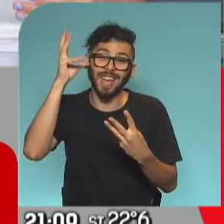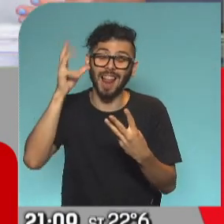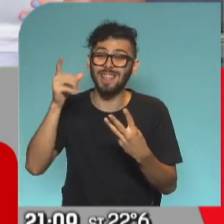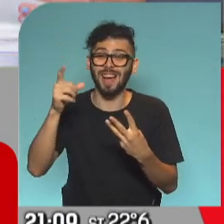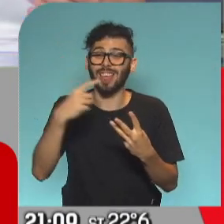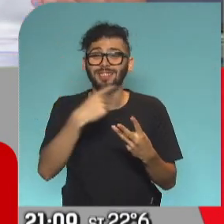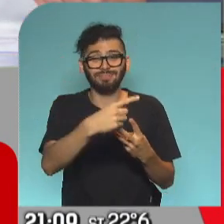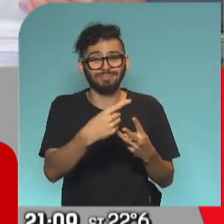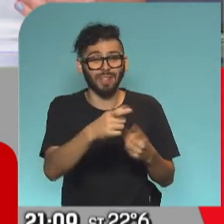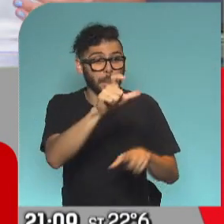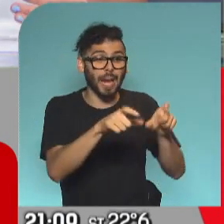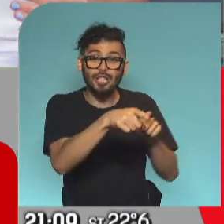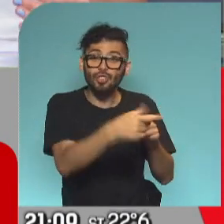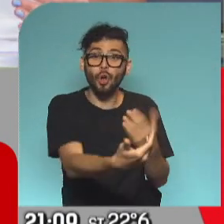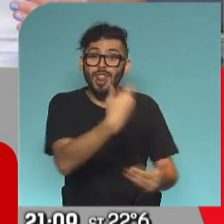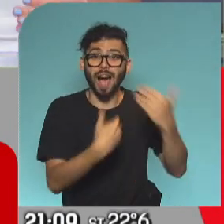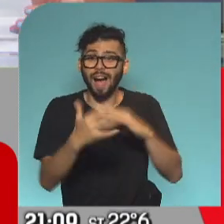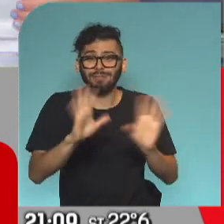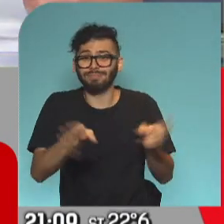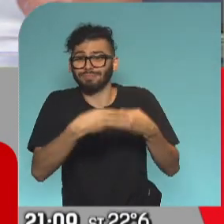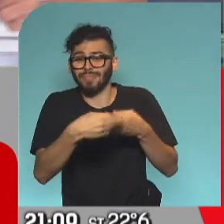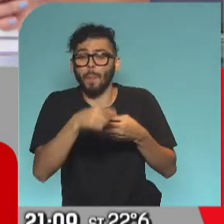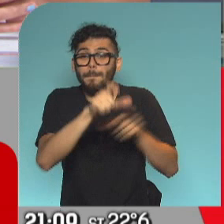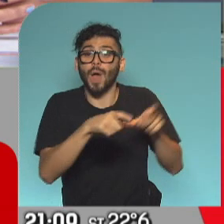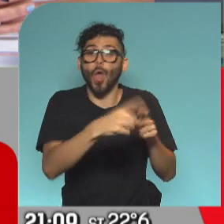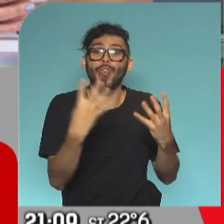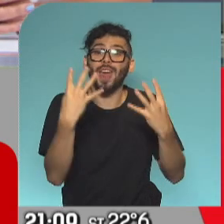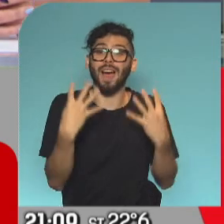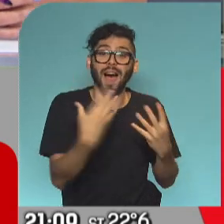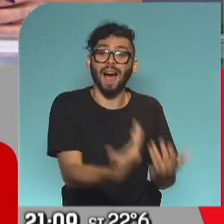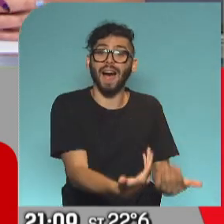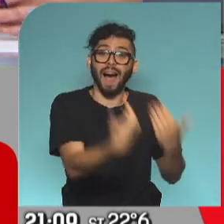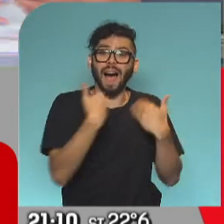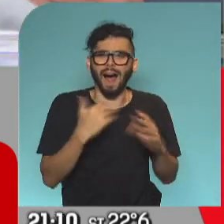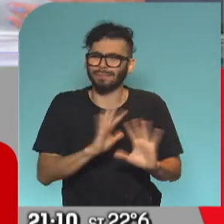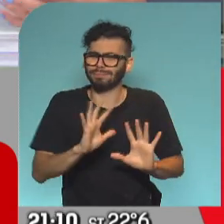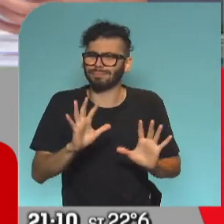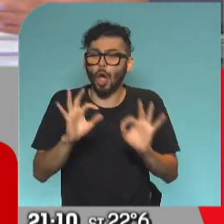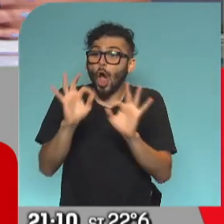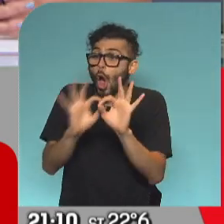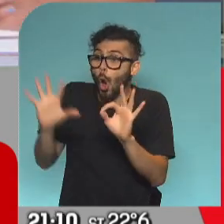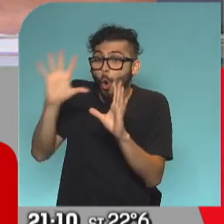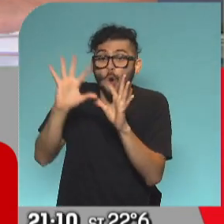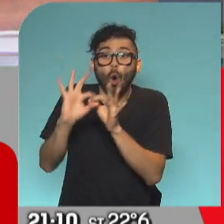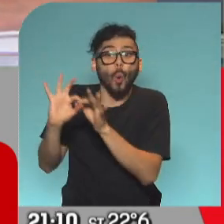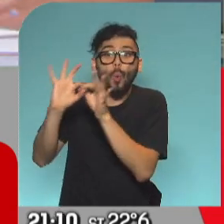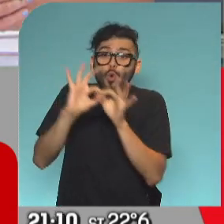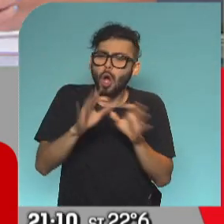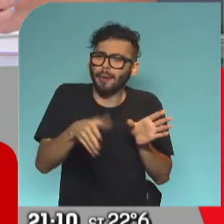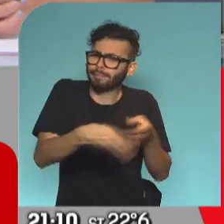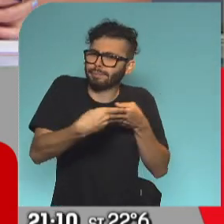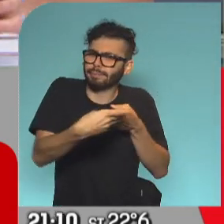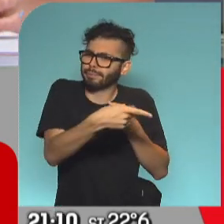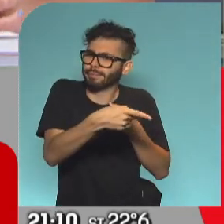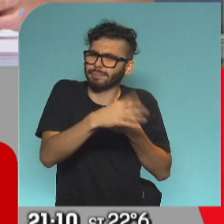cerrar las fronteras para que no vengan los británicos a territorio europeo, la zona de la Unión Europea. Recordemos que